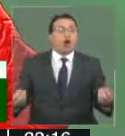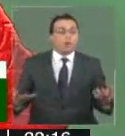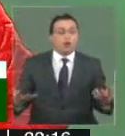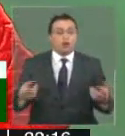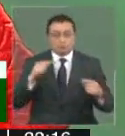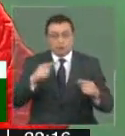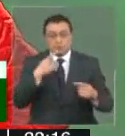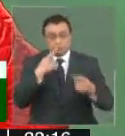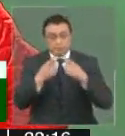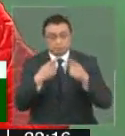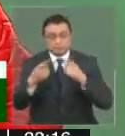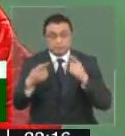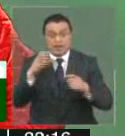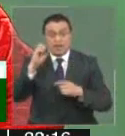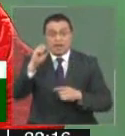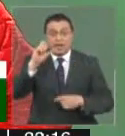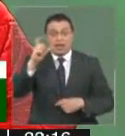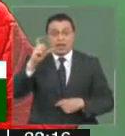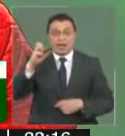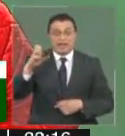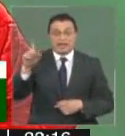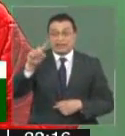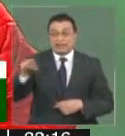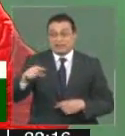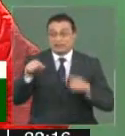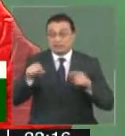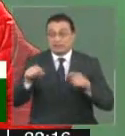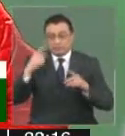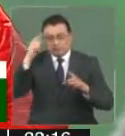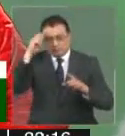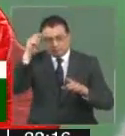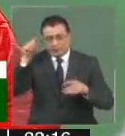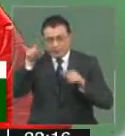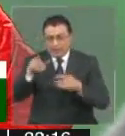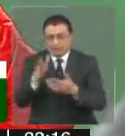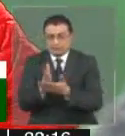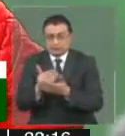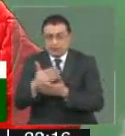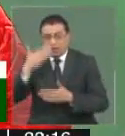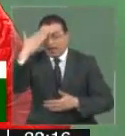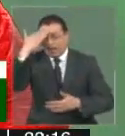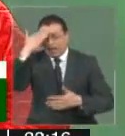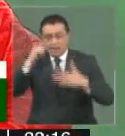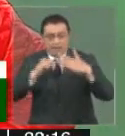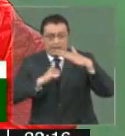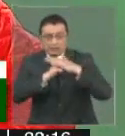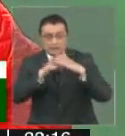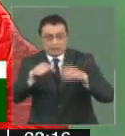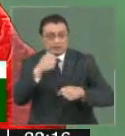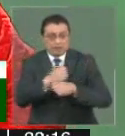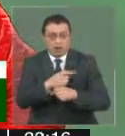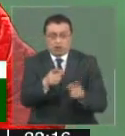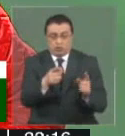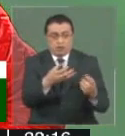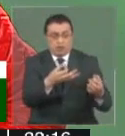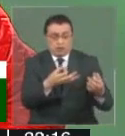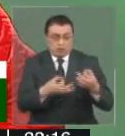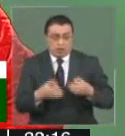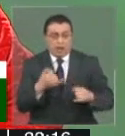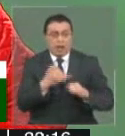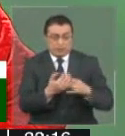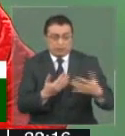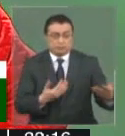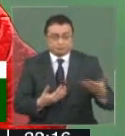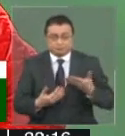con la consultora AGES, que le mando un gran saludo a José Luis Jiménez, que es el cabeza de este trabajo, decían,